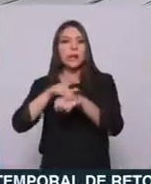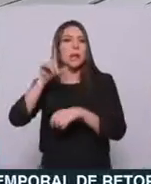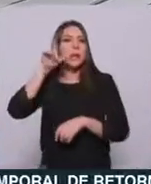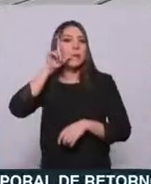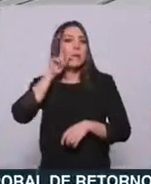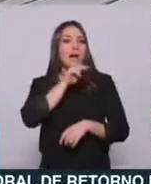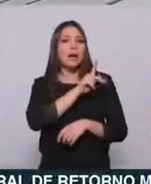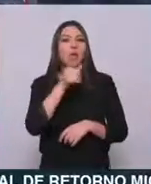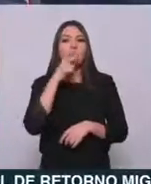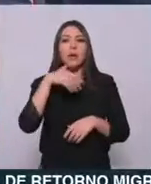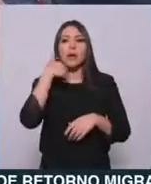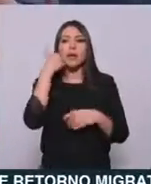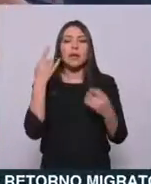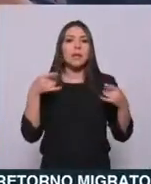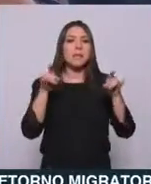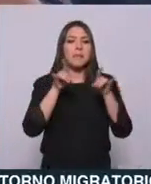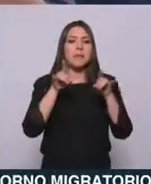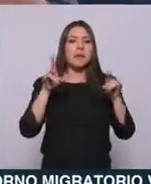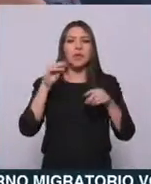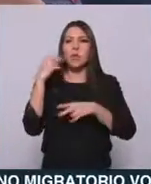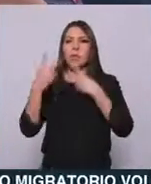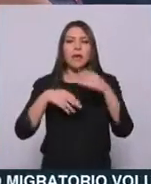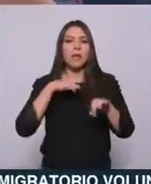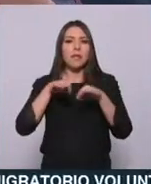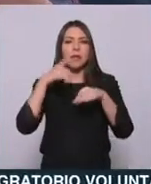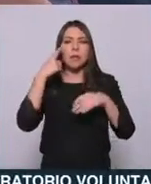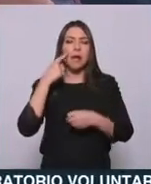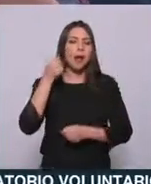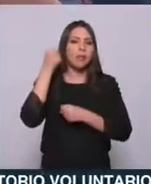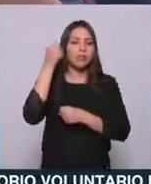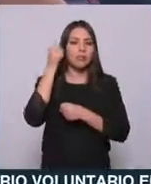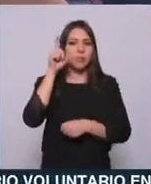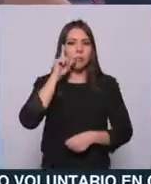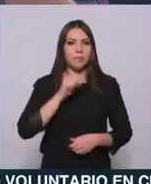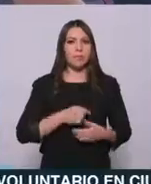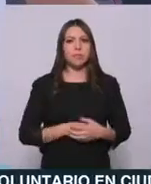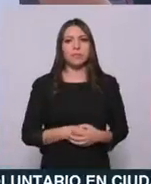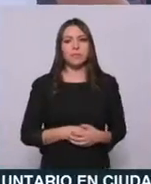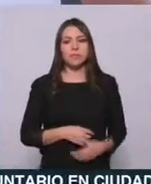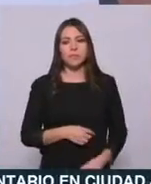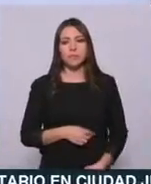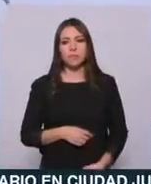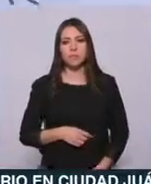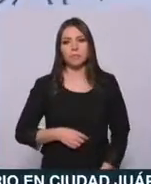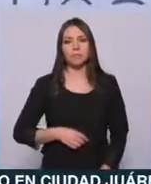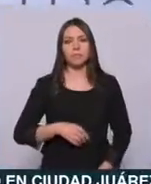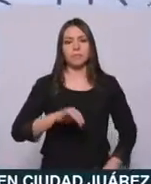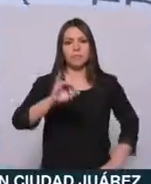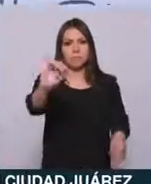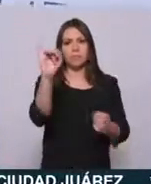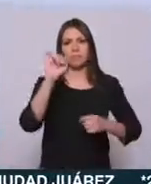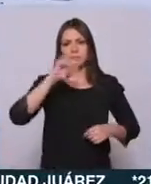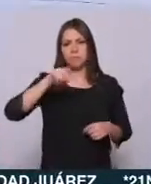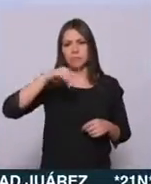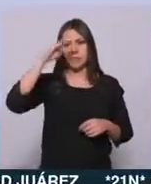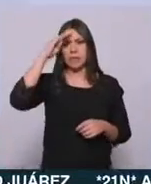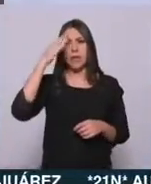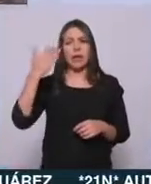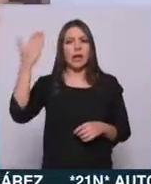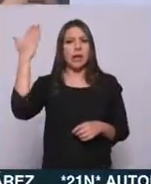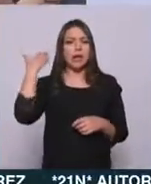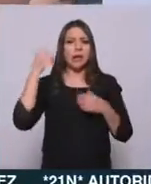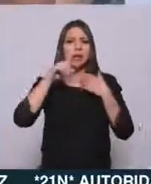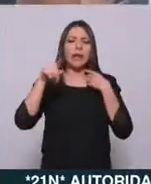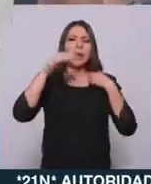un paro nacional? Fíjate que yo creo que sí, yo creo que vale la pena tener ese intercambio, por eso lo decíamos. Ya estaba, digamos,